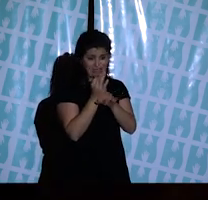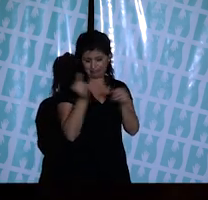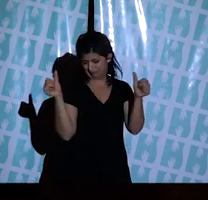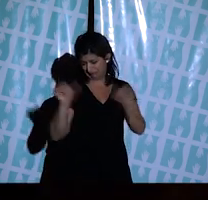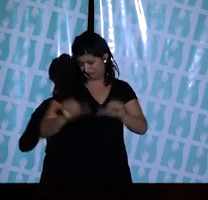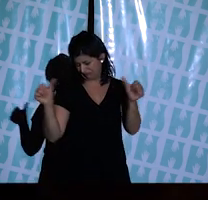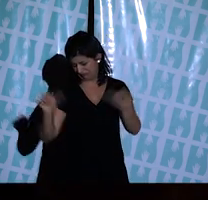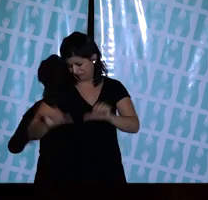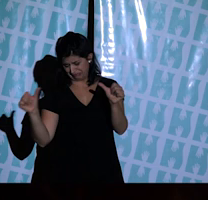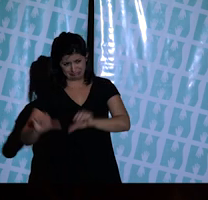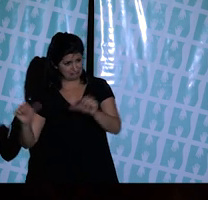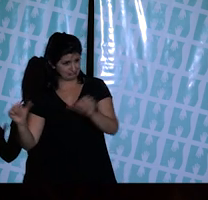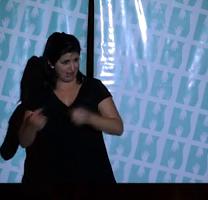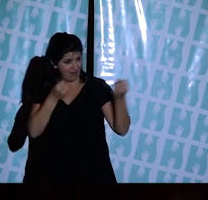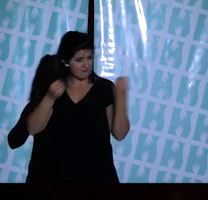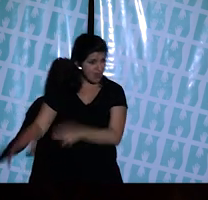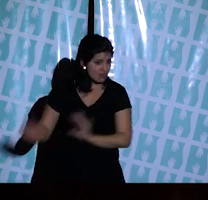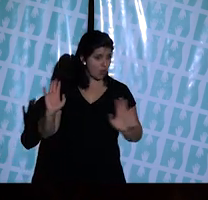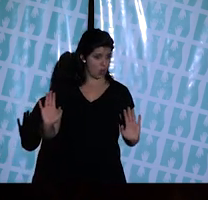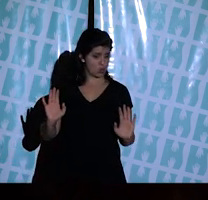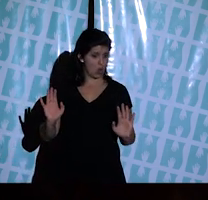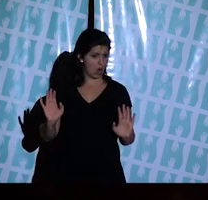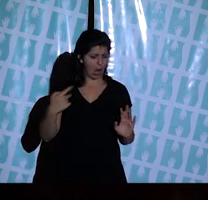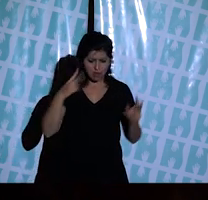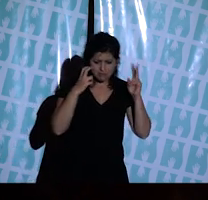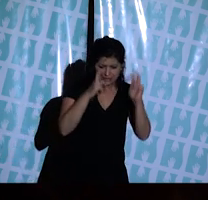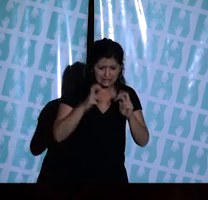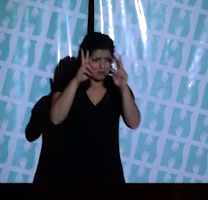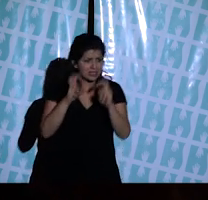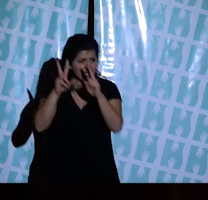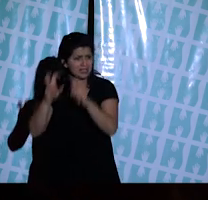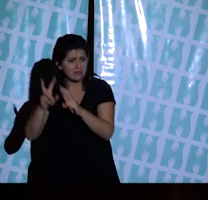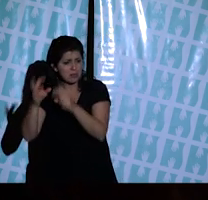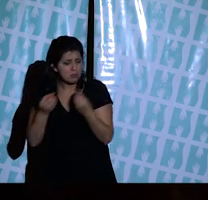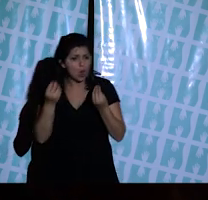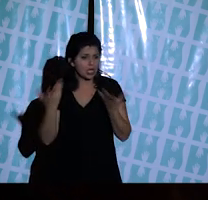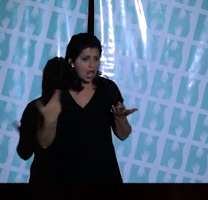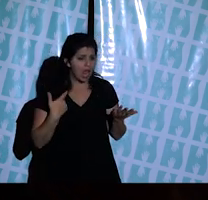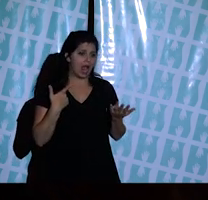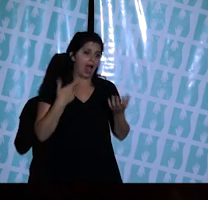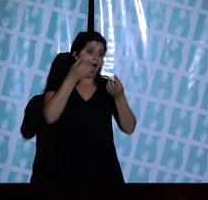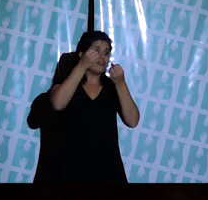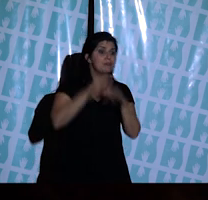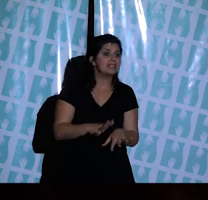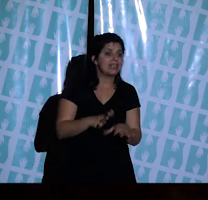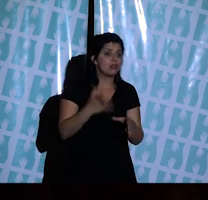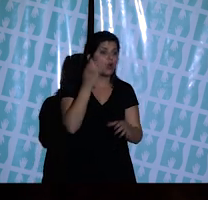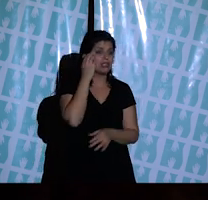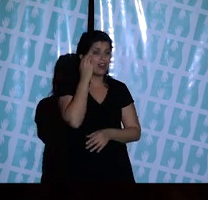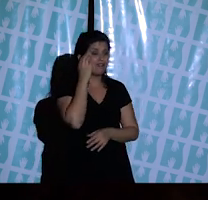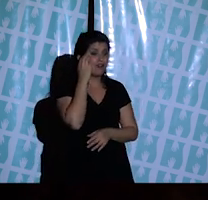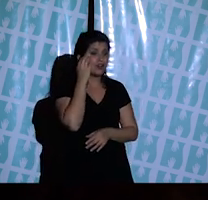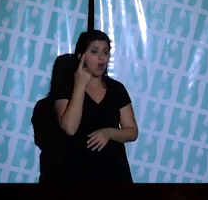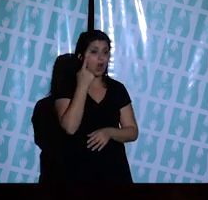escolar, dejaban las escuelas, y se mataron para ver qué factor había. Bueno, se había lanzado el iPhone, ¿no? Entonces,